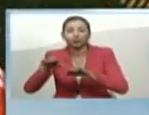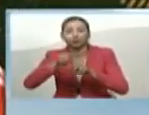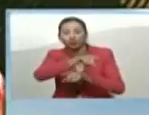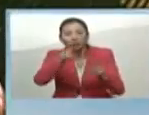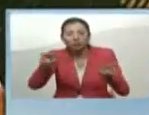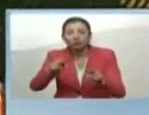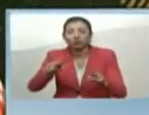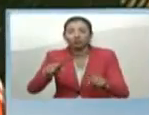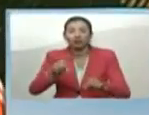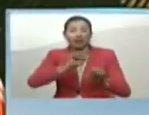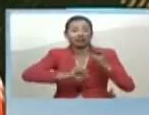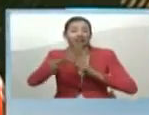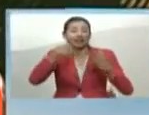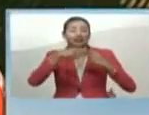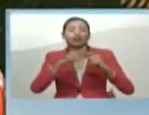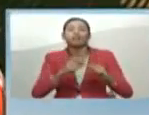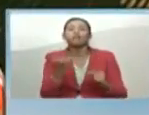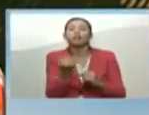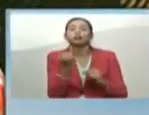de la guerra